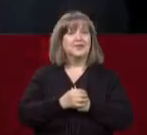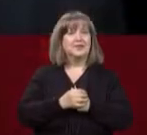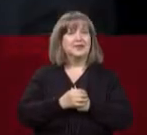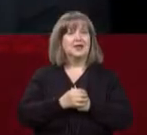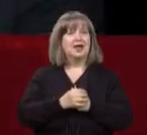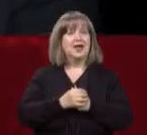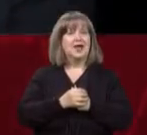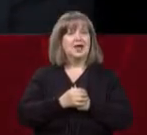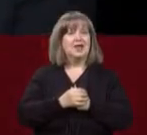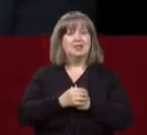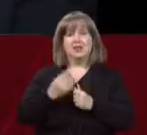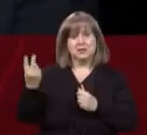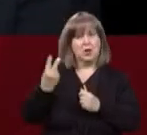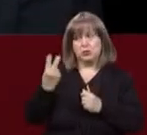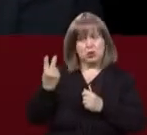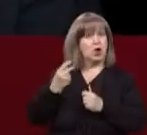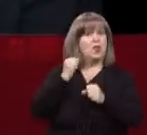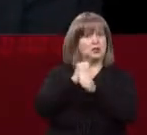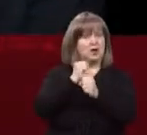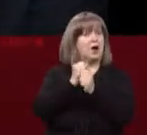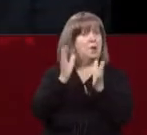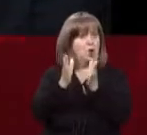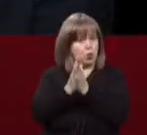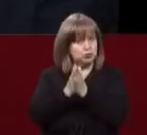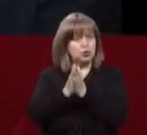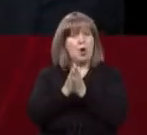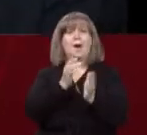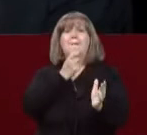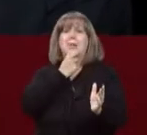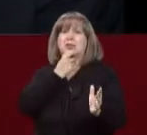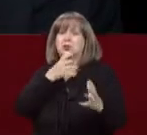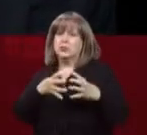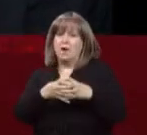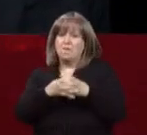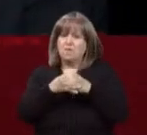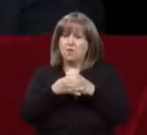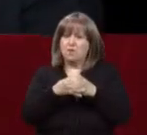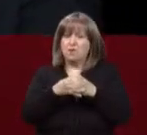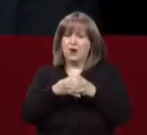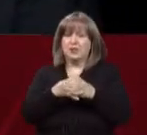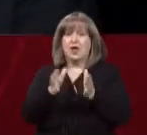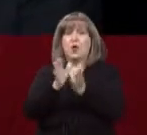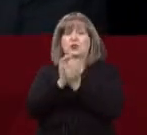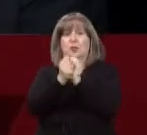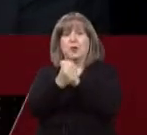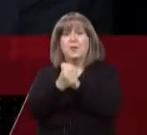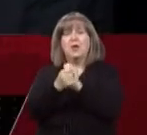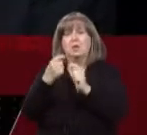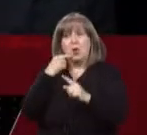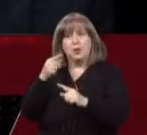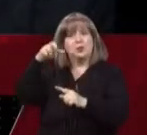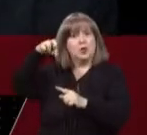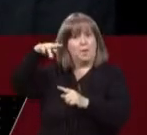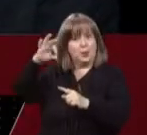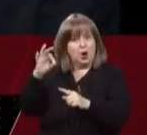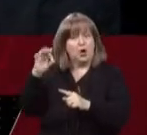No, trabajando juntos, como Juntos por el Cambio, como en todo el país. En Mendoza está muy consolidado el equipo de Juntos por el Cambio. Me preguntabas por el PRO, nosotros